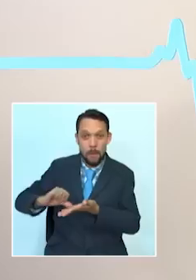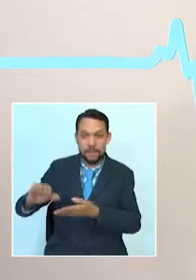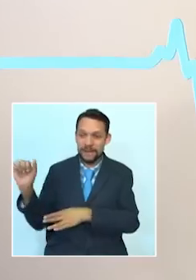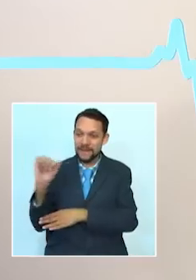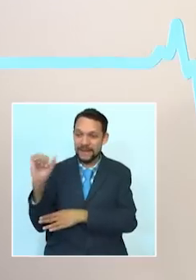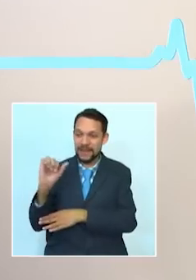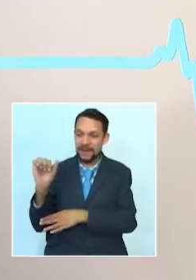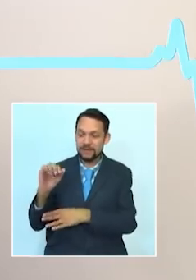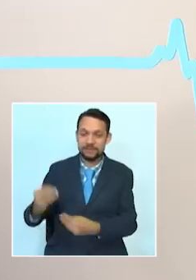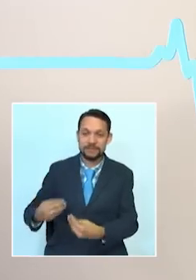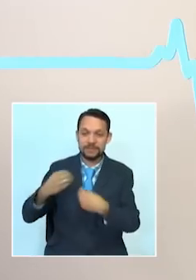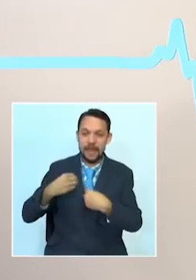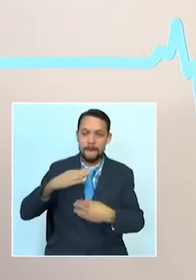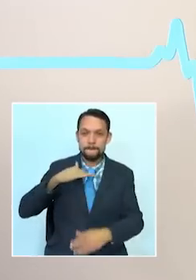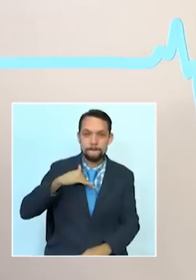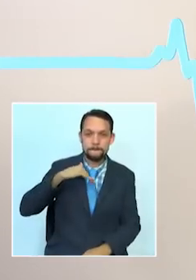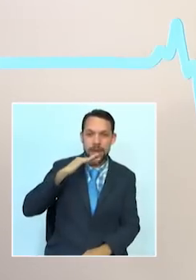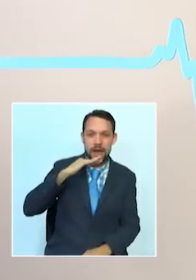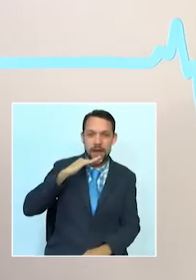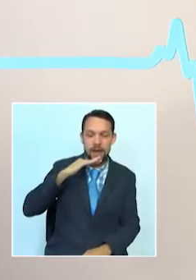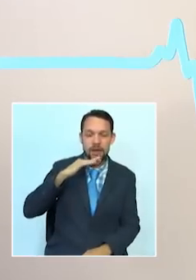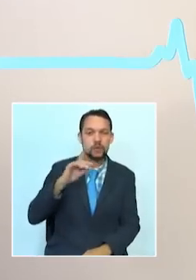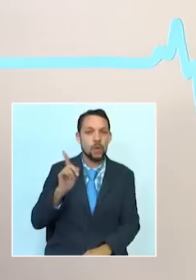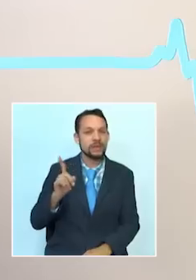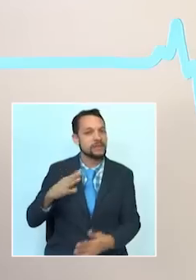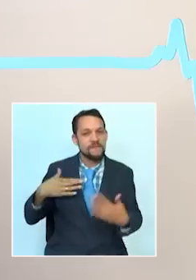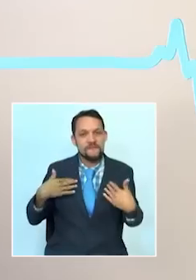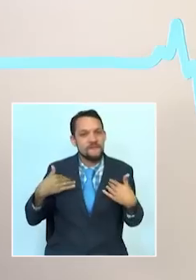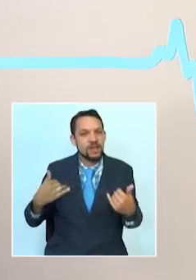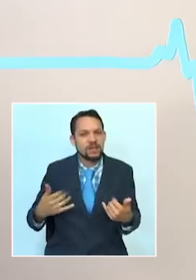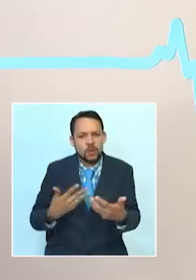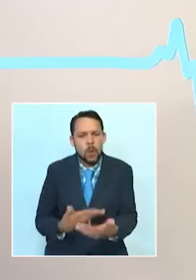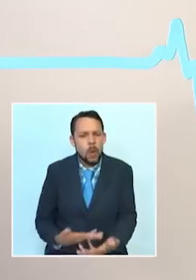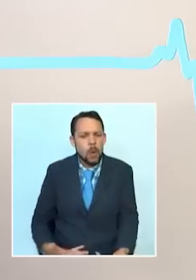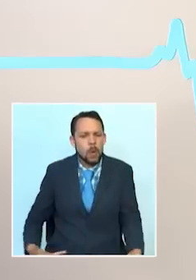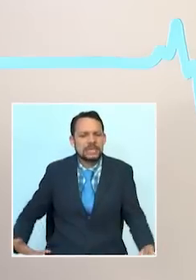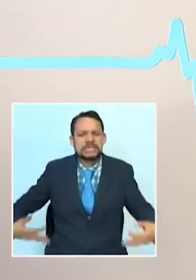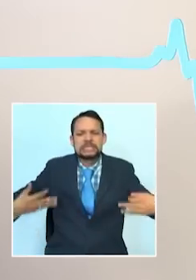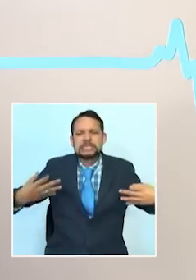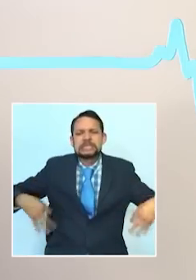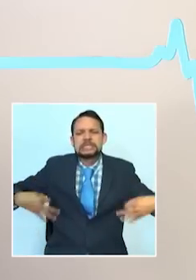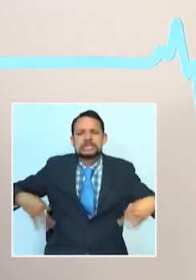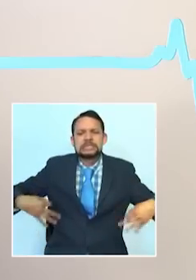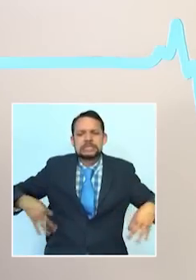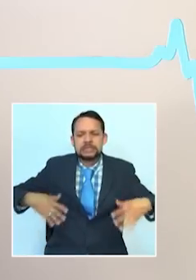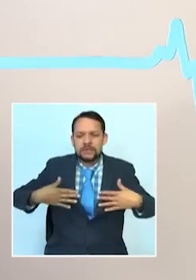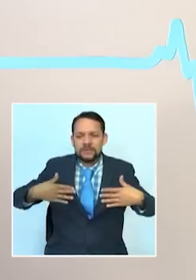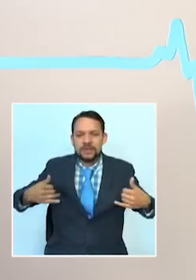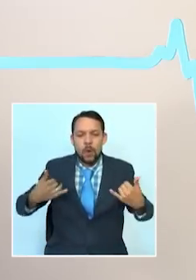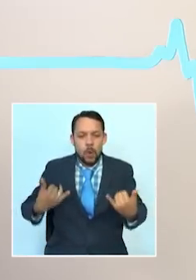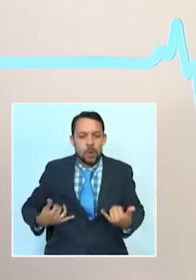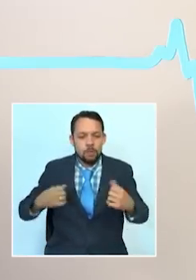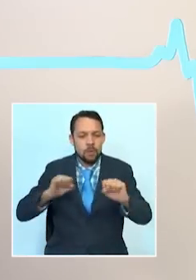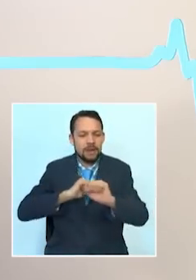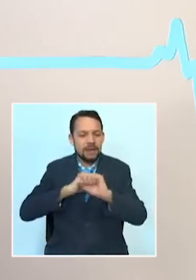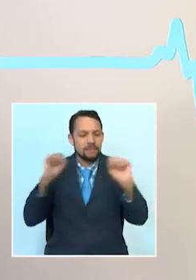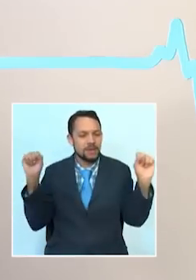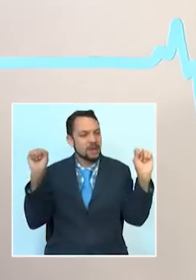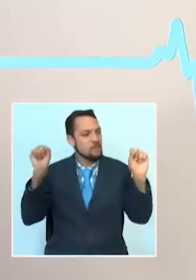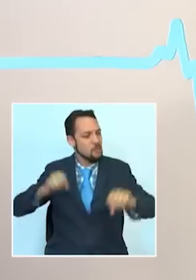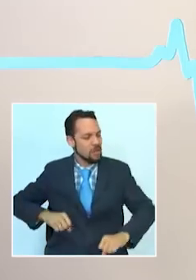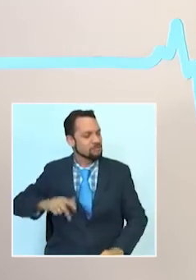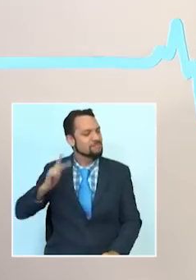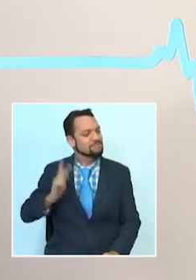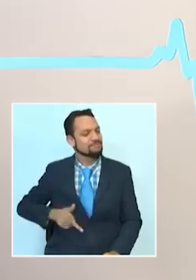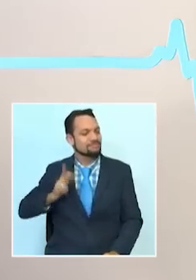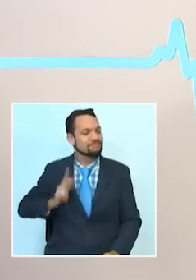felicidad en realidad la felicidad la encuentro en las pequeñas cosas de mi vida en que hoy me puedo levantar y puedo caminar en